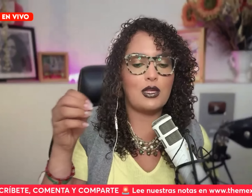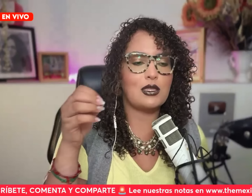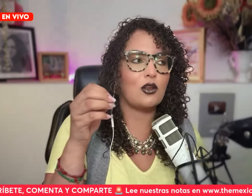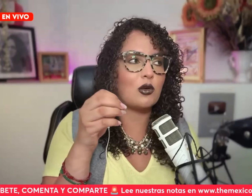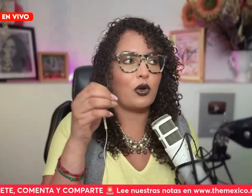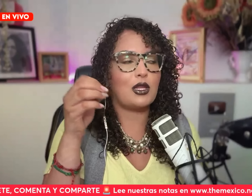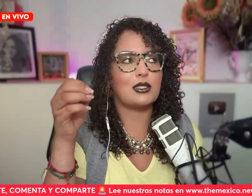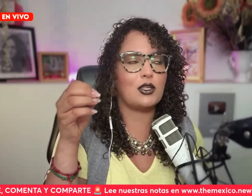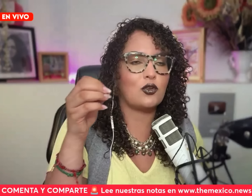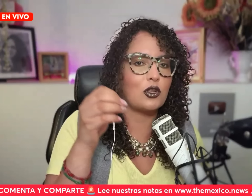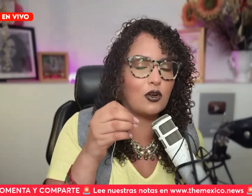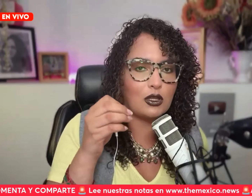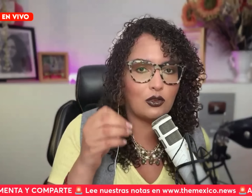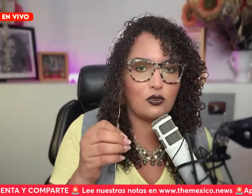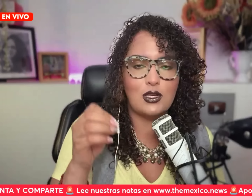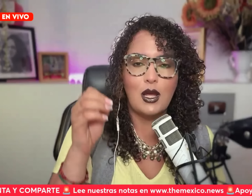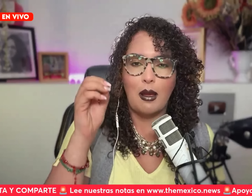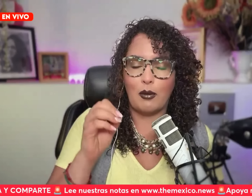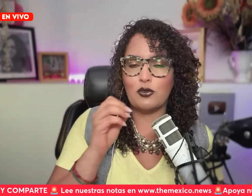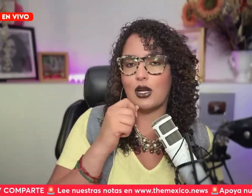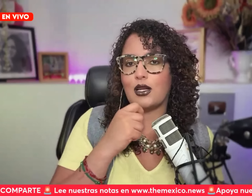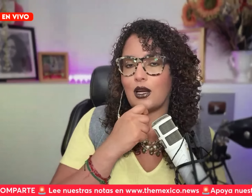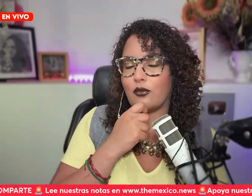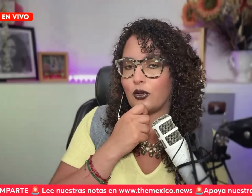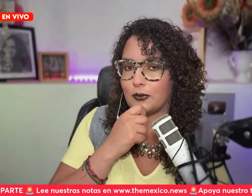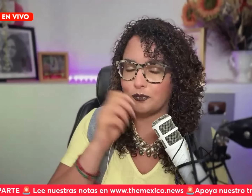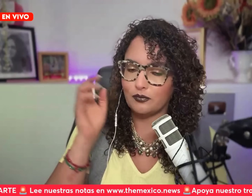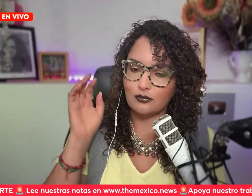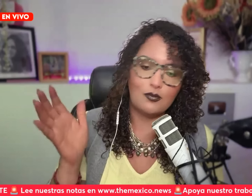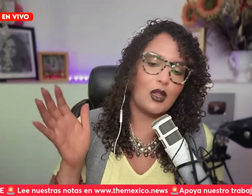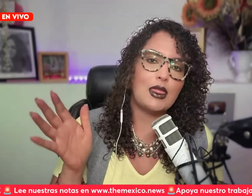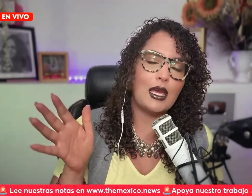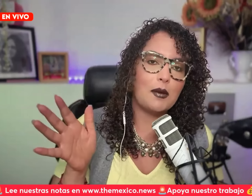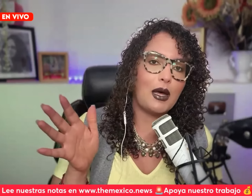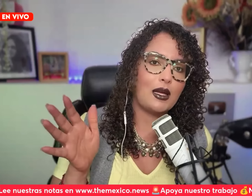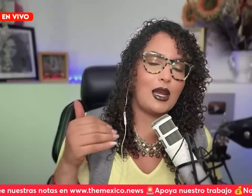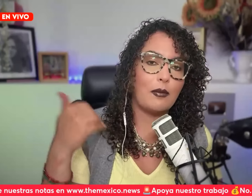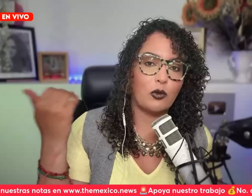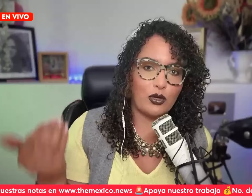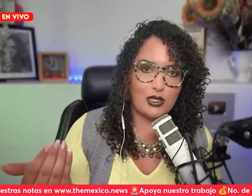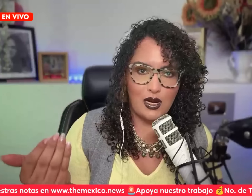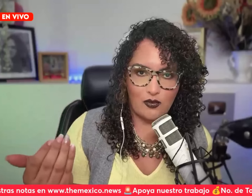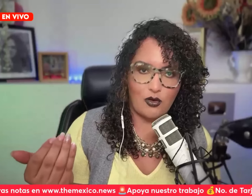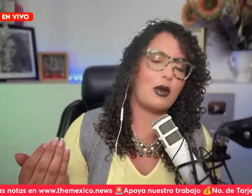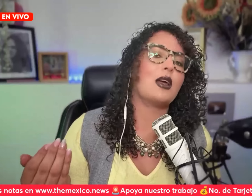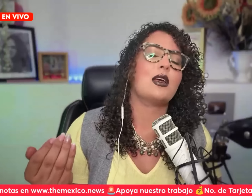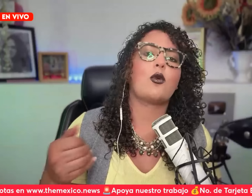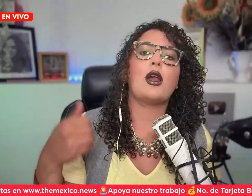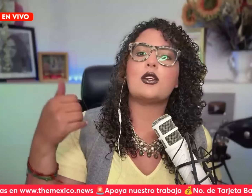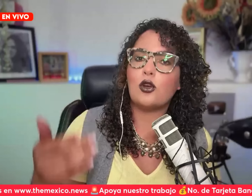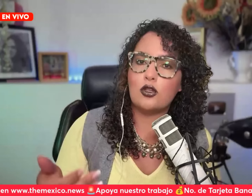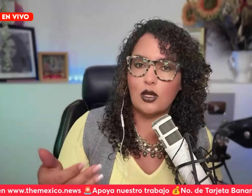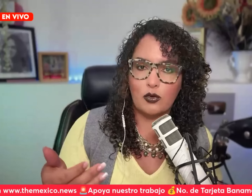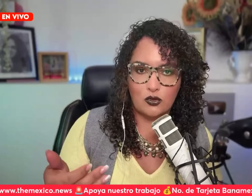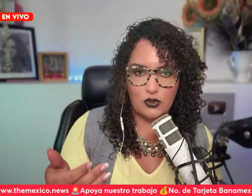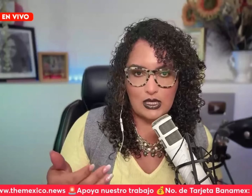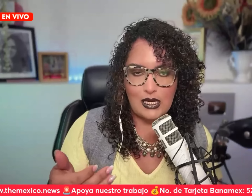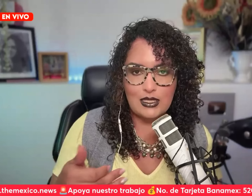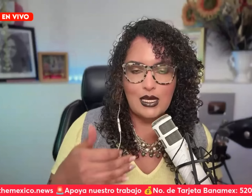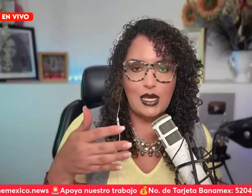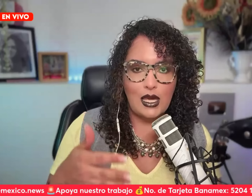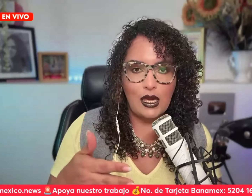se puede si no se puede si sí o si no Entonces vamos a analizar a fondo de qu va la propuesta de reforma Cuáles son los tiempos